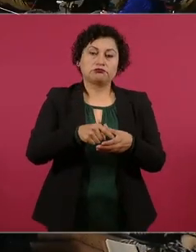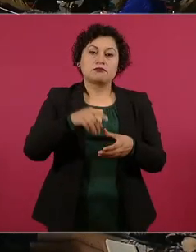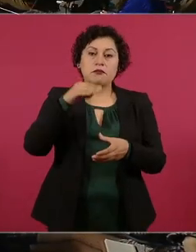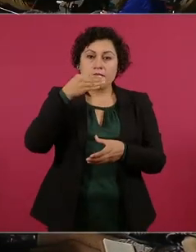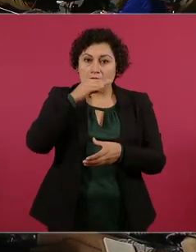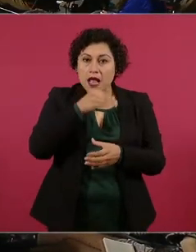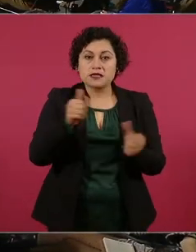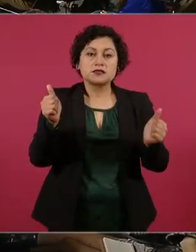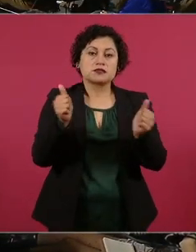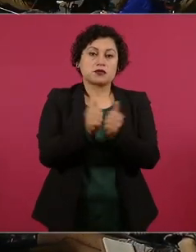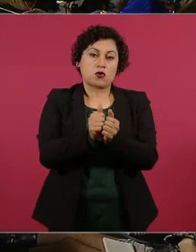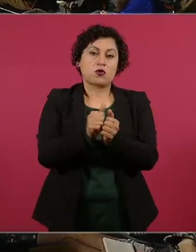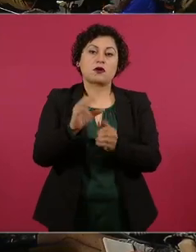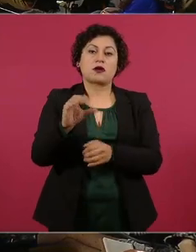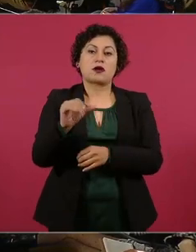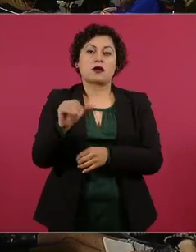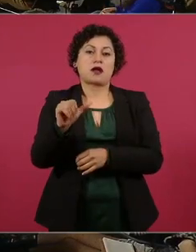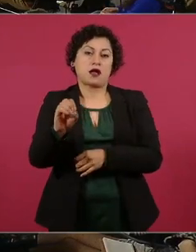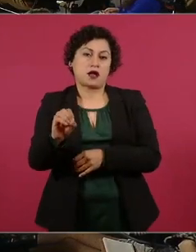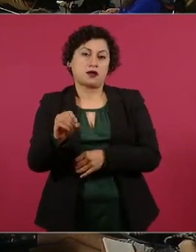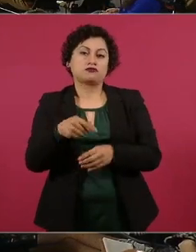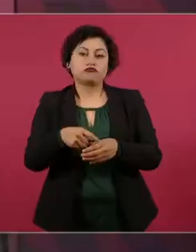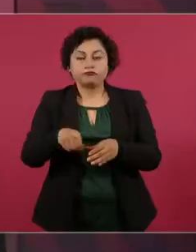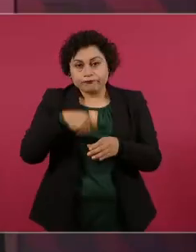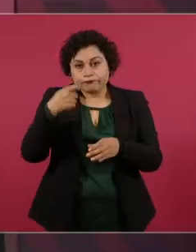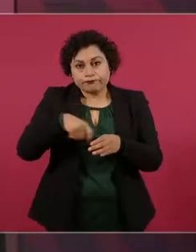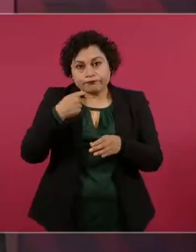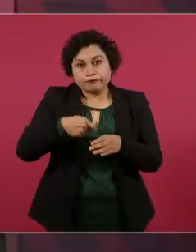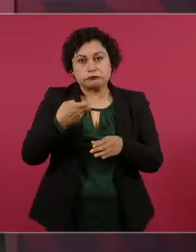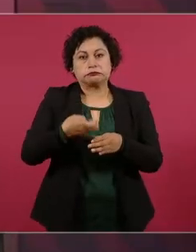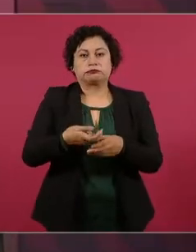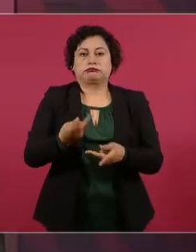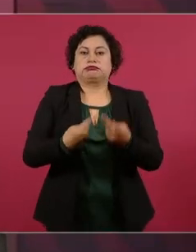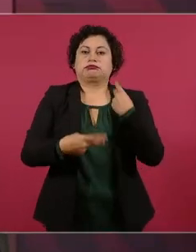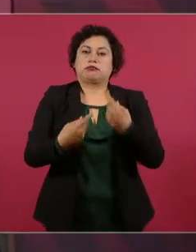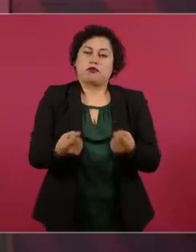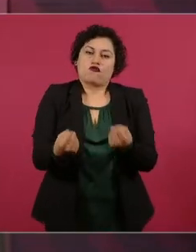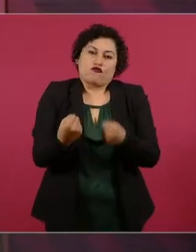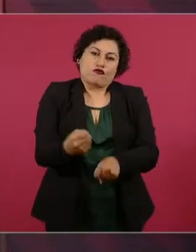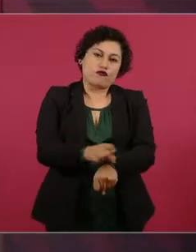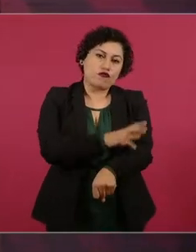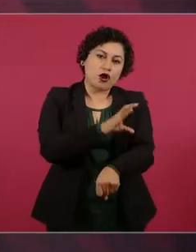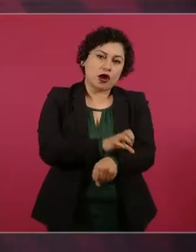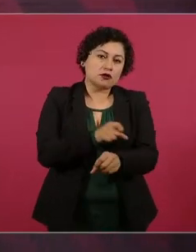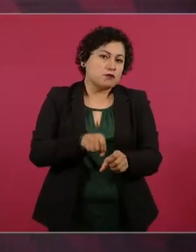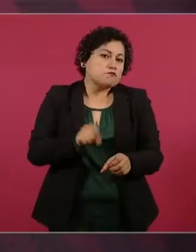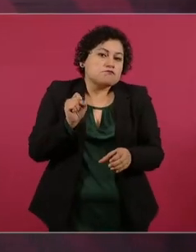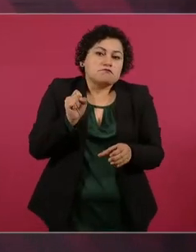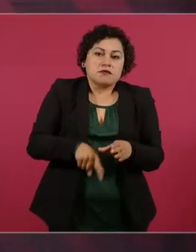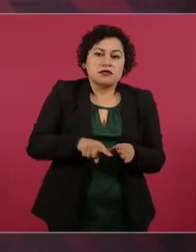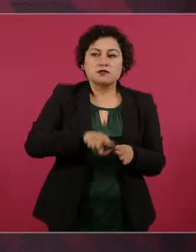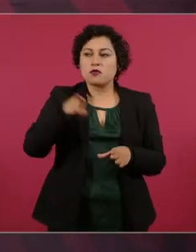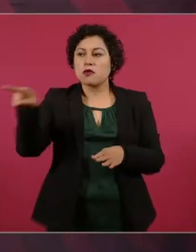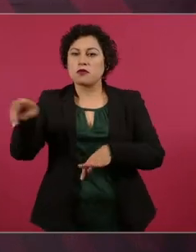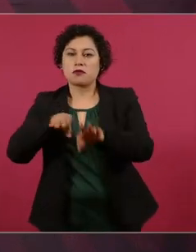fuerza. Eso es lo que se usa para el trabajo en el campo, en el trópico.